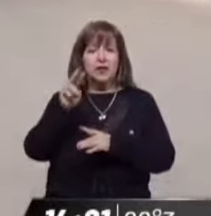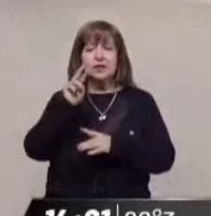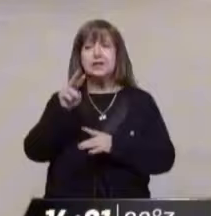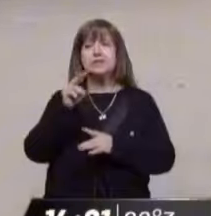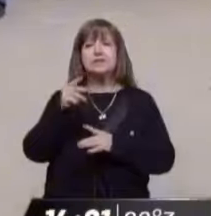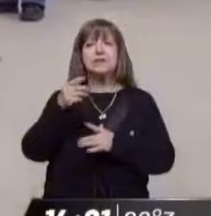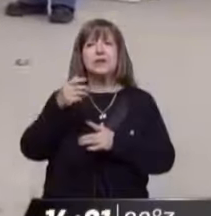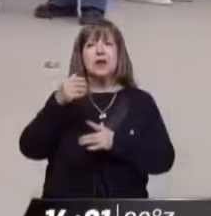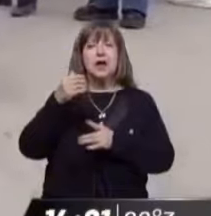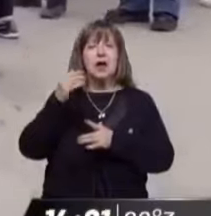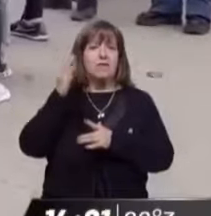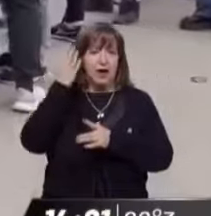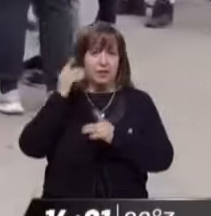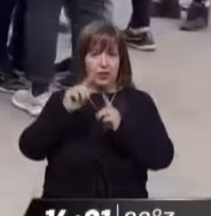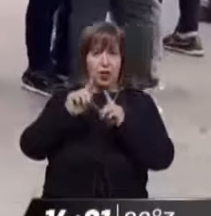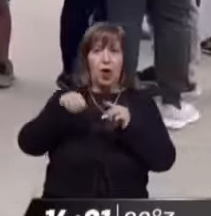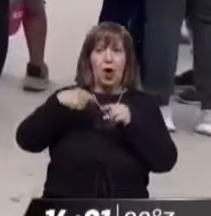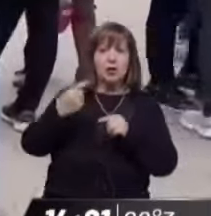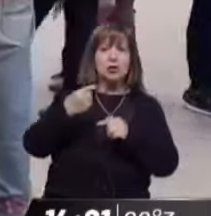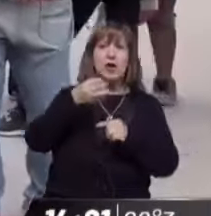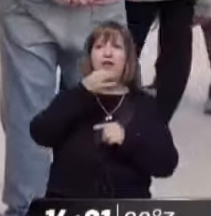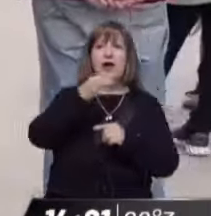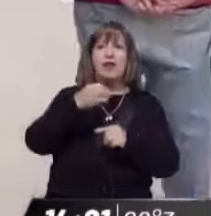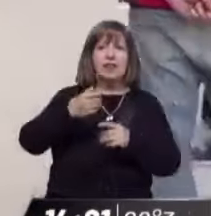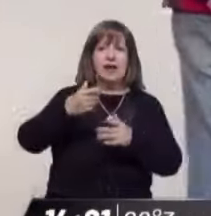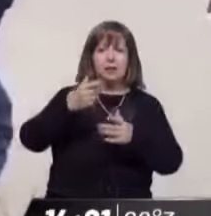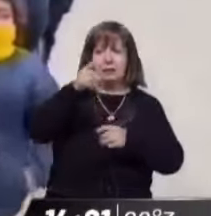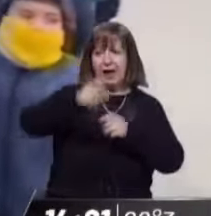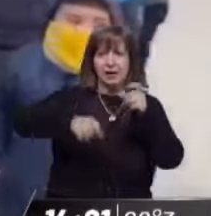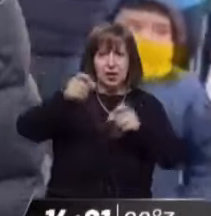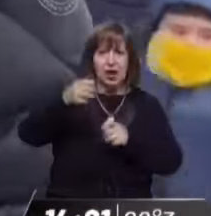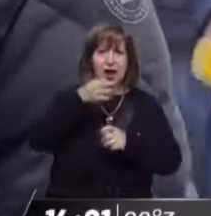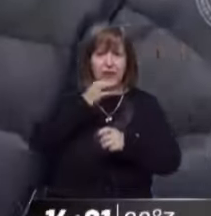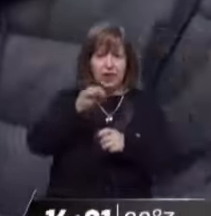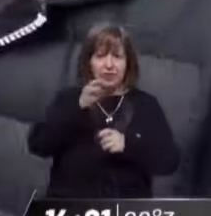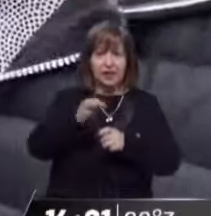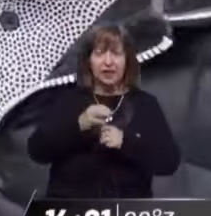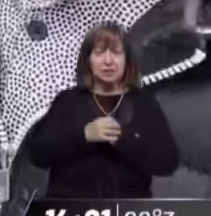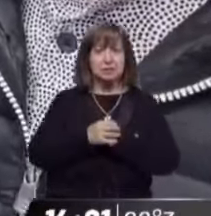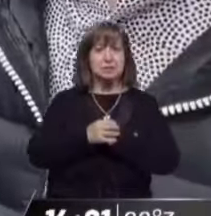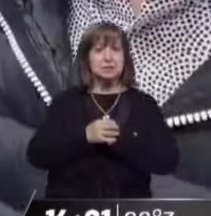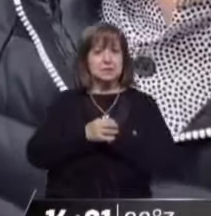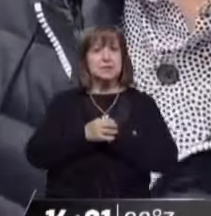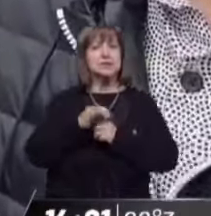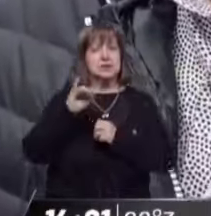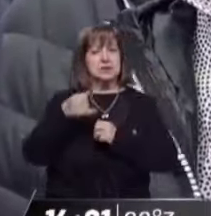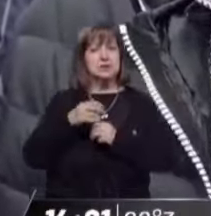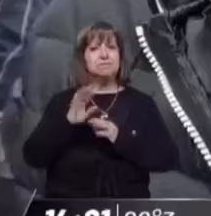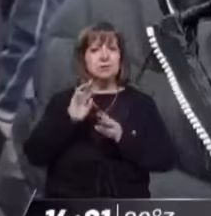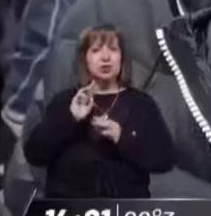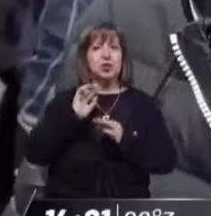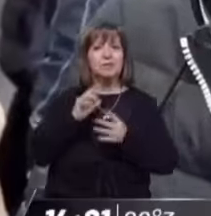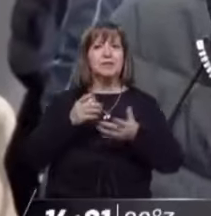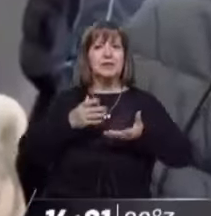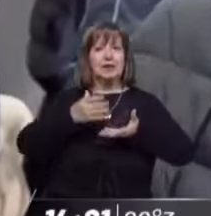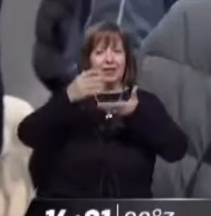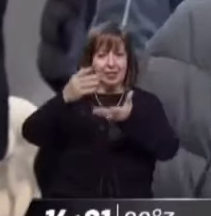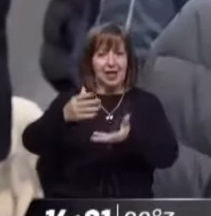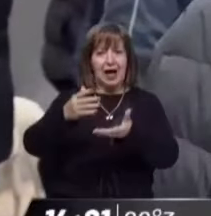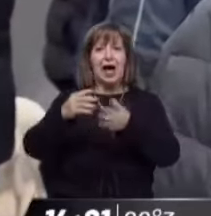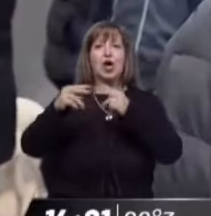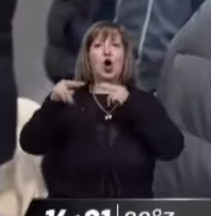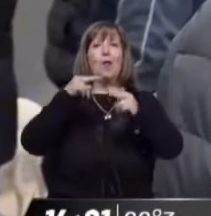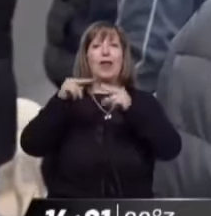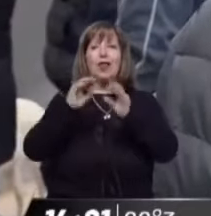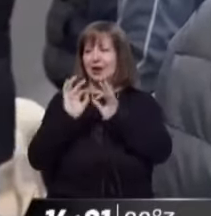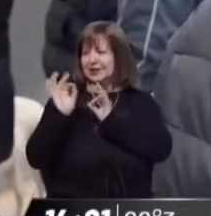comedor, vieron a gente vendiéndola físicamente. Sí, así es. Justamente, bueno, acá a unos metros tenemos otro comedor y